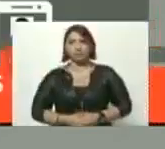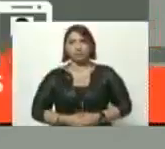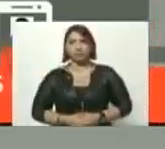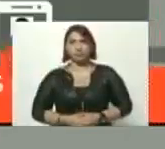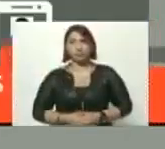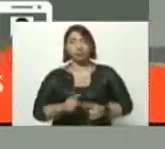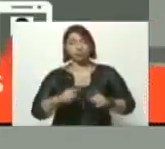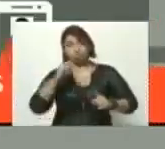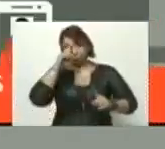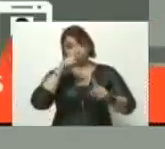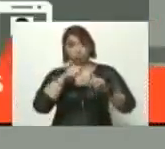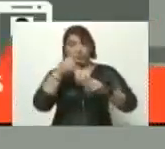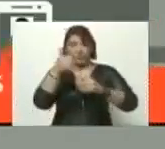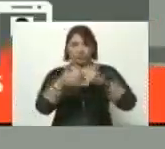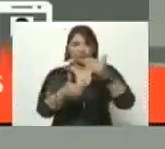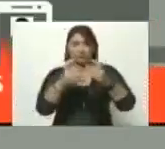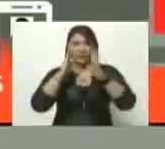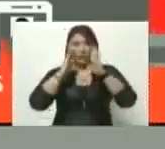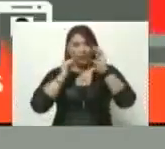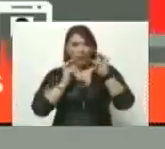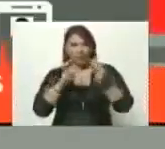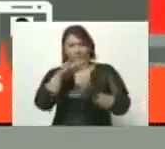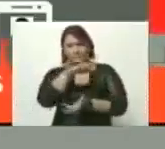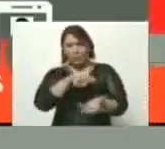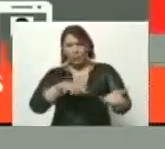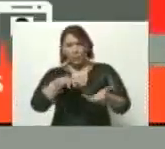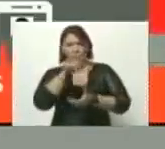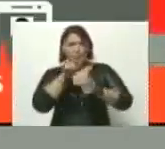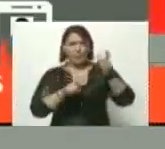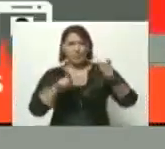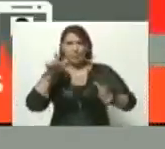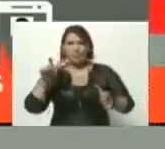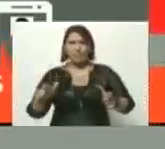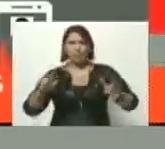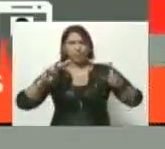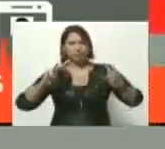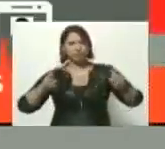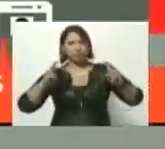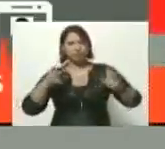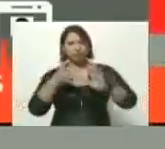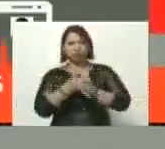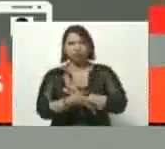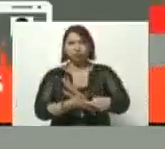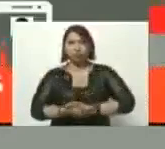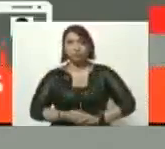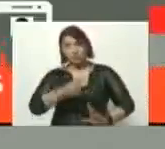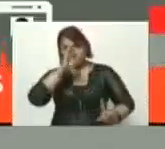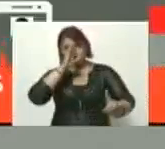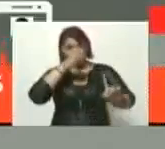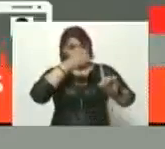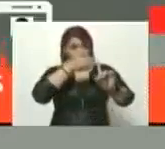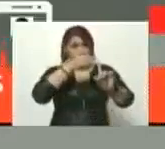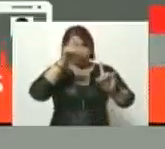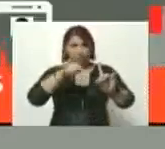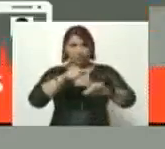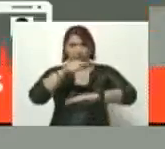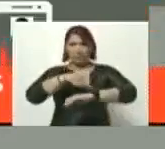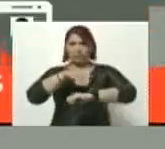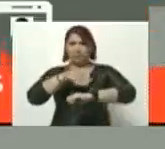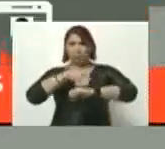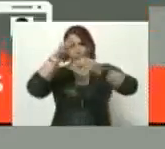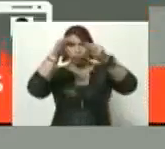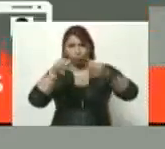Para ir a atender los problemas de la gente en términos directos y en tiempo real.